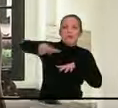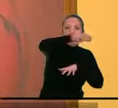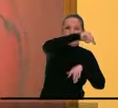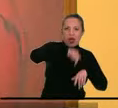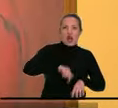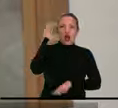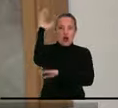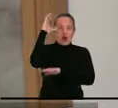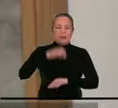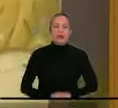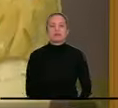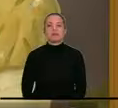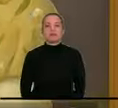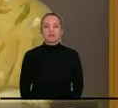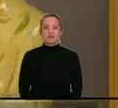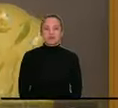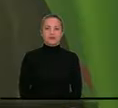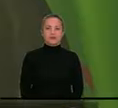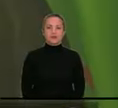país.